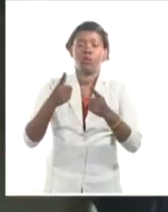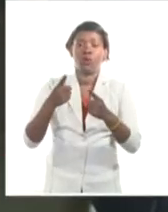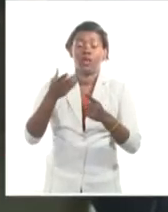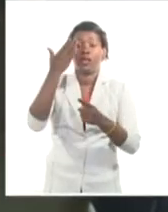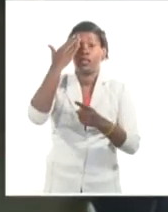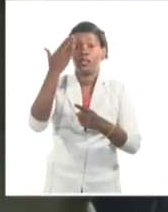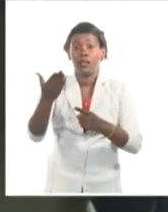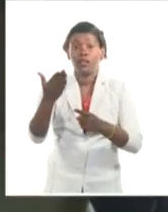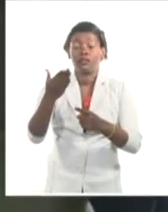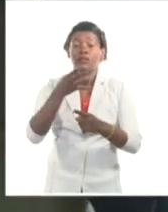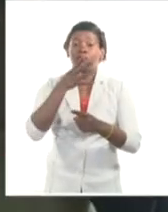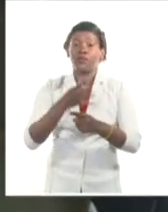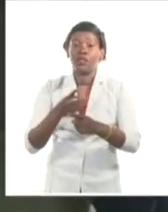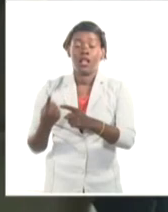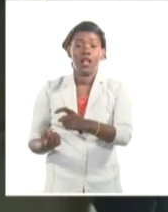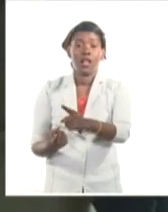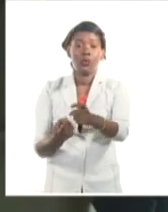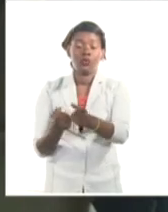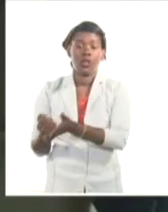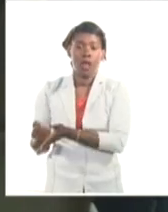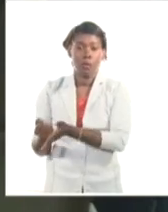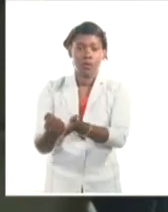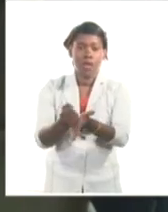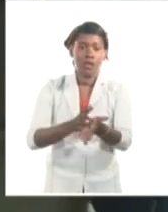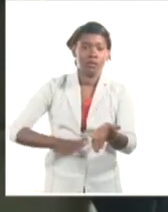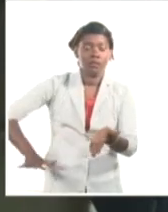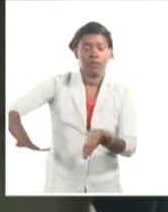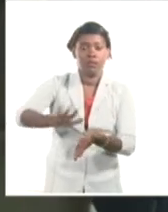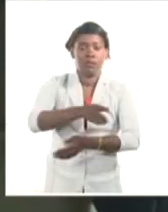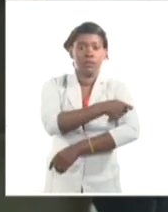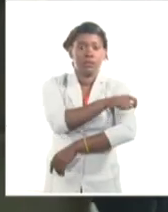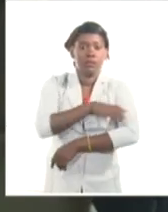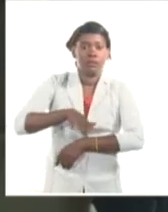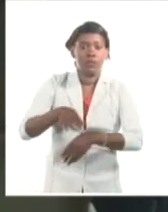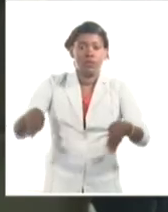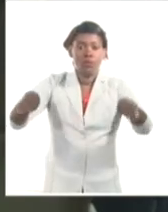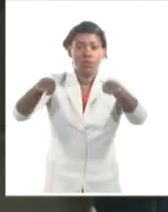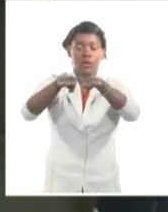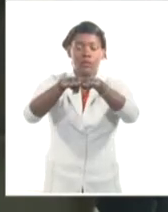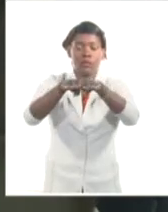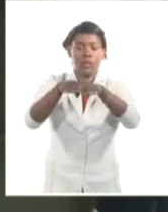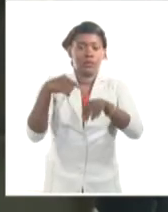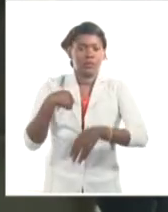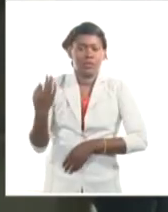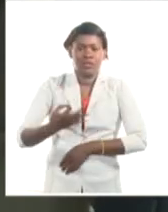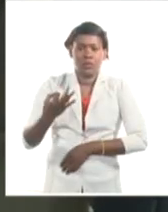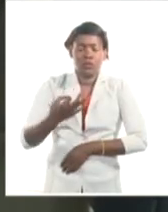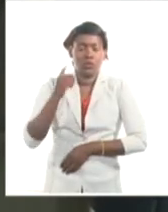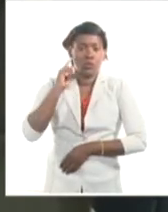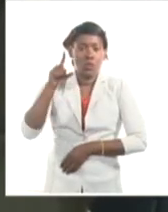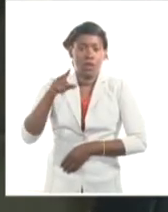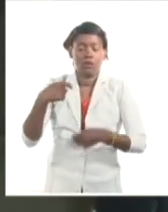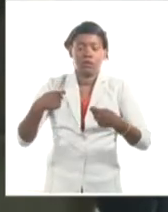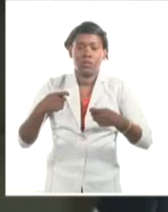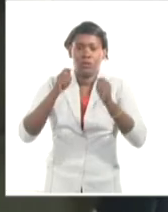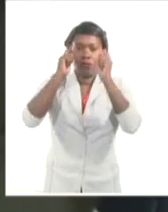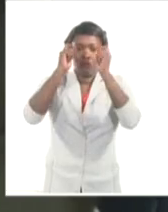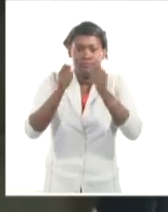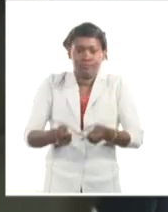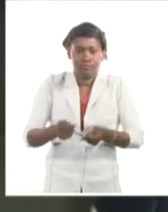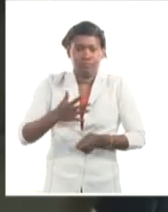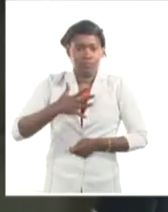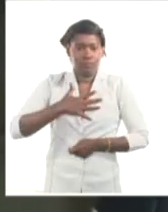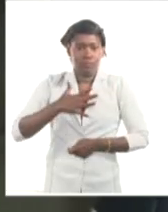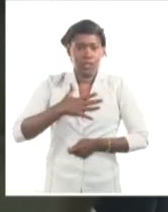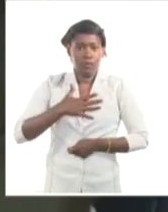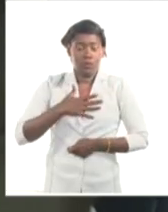un área también tan importante como ha sido con Los Campesinos tengan la seguridad y la decisión porque es una orden del ministro del